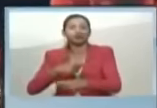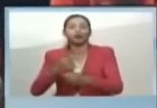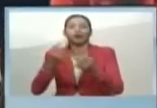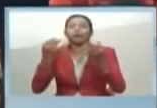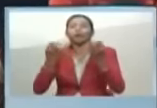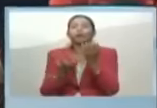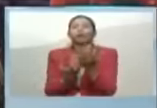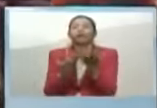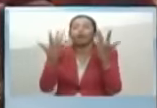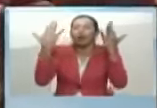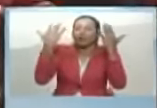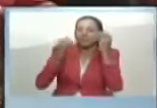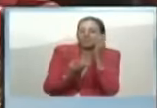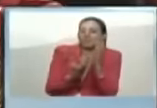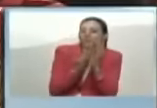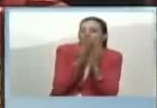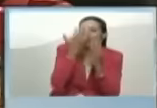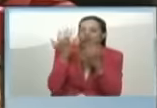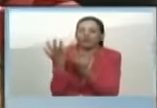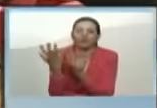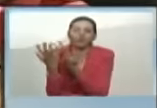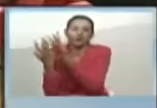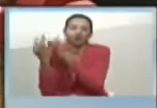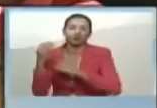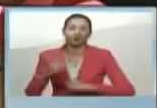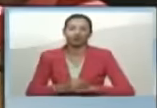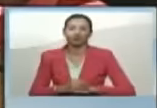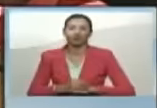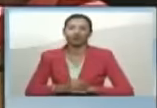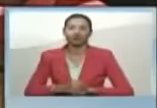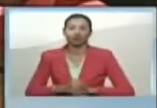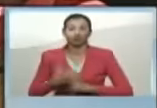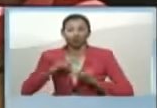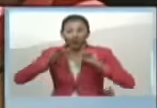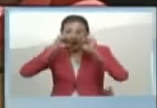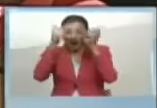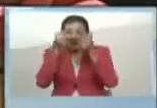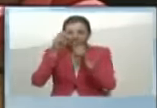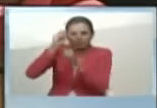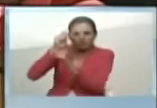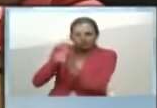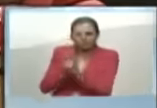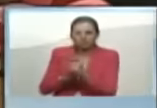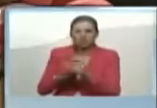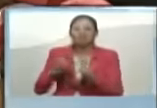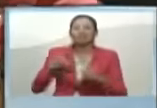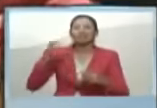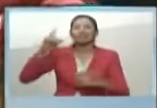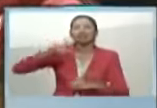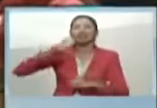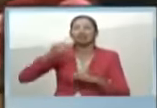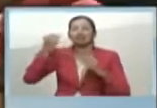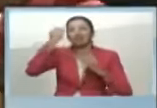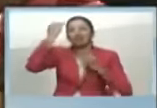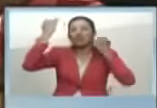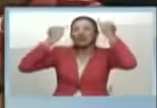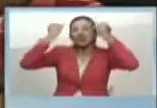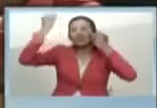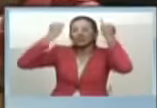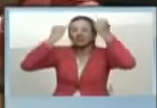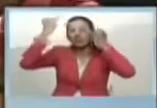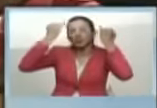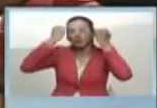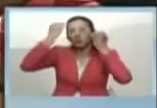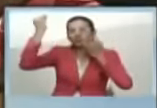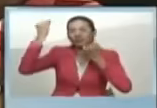manos. Y para ser artesano se necesita tener imaginación que le brote de los dedos. Yo simplemente soy un